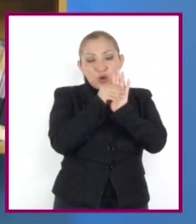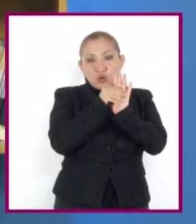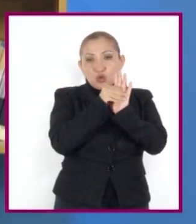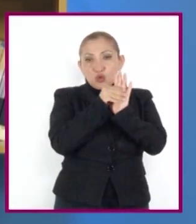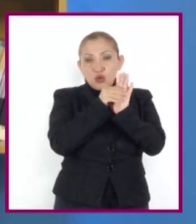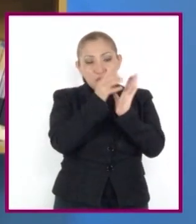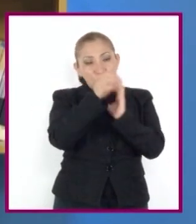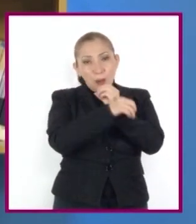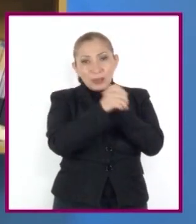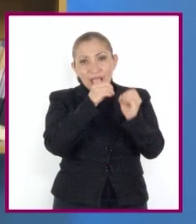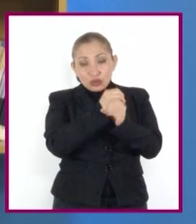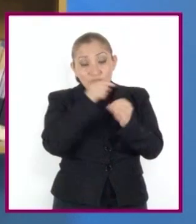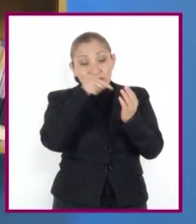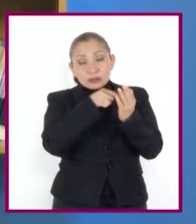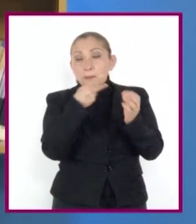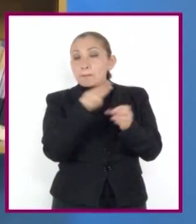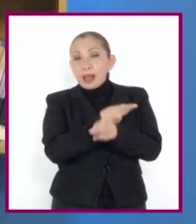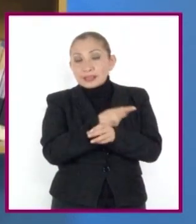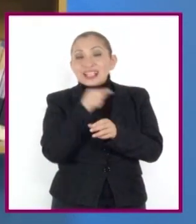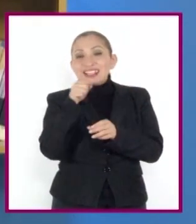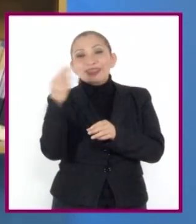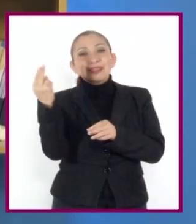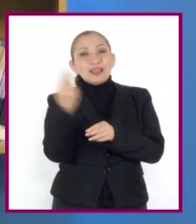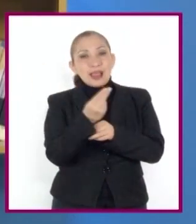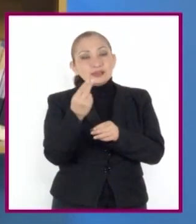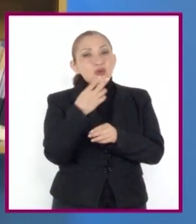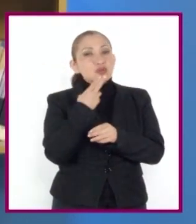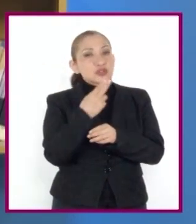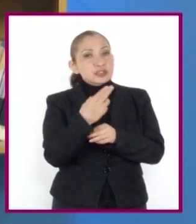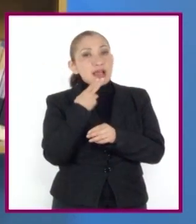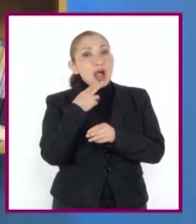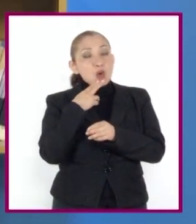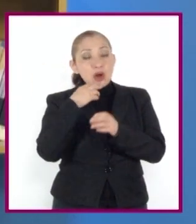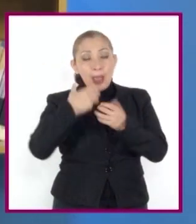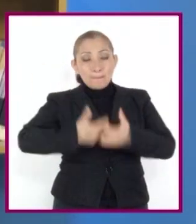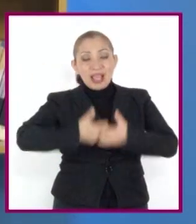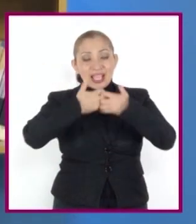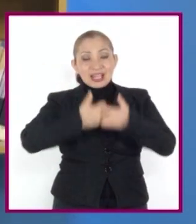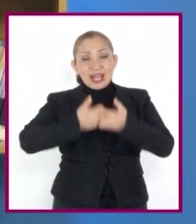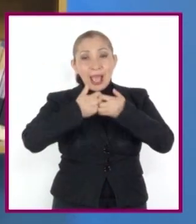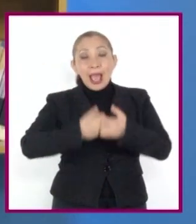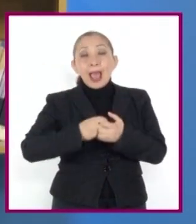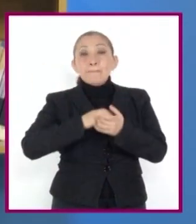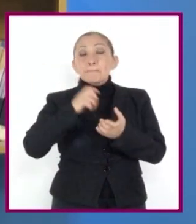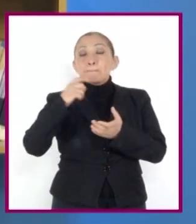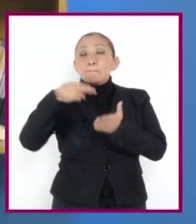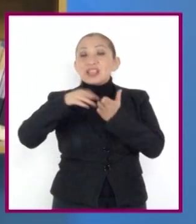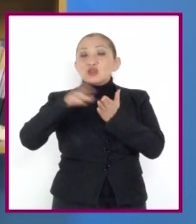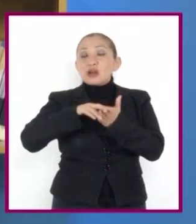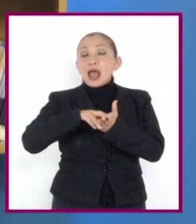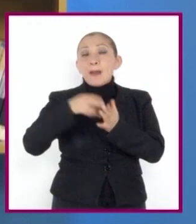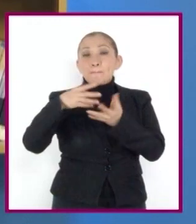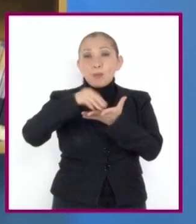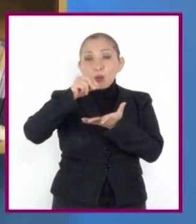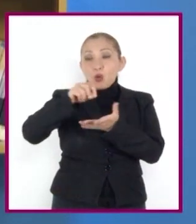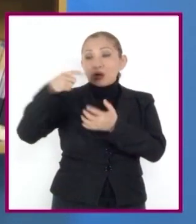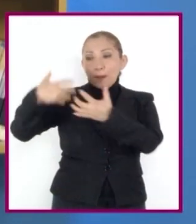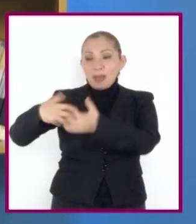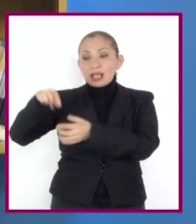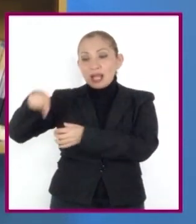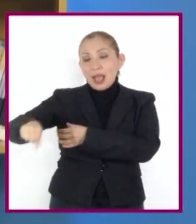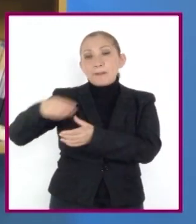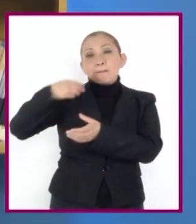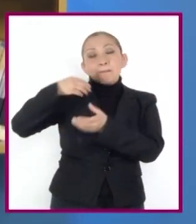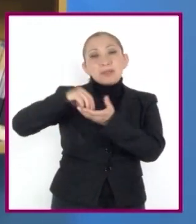piezas, y para que esto suceda es necesario utilizar una máquina de pintura en polvo, un equipo especializado en el que